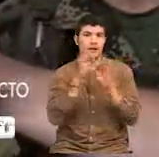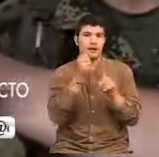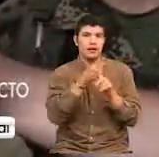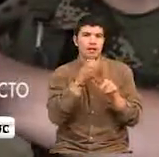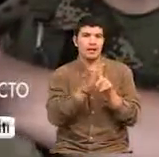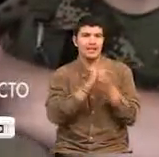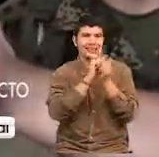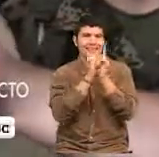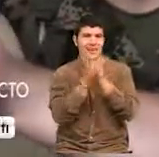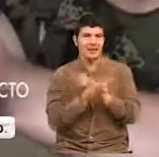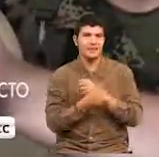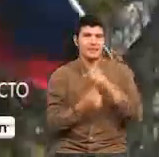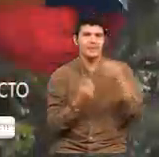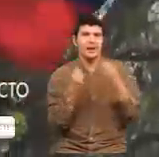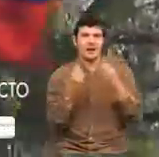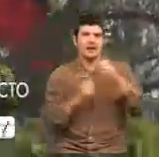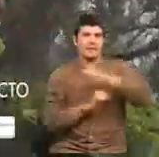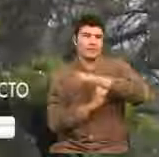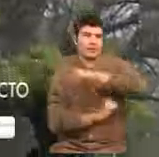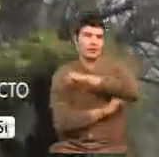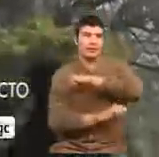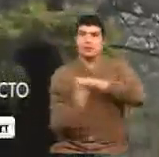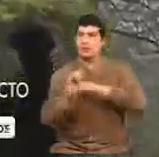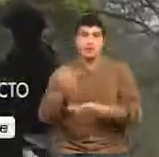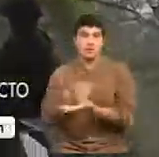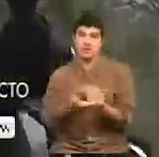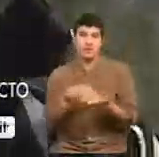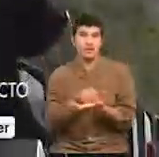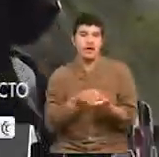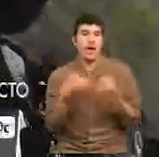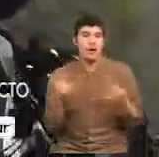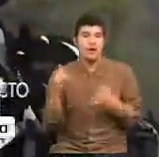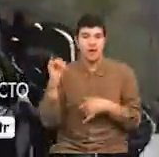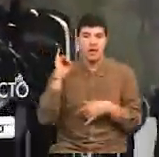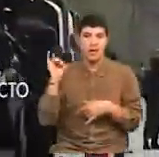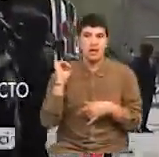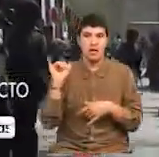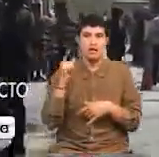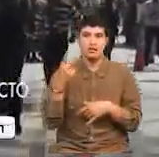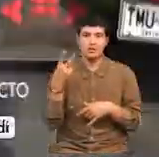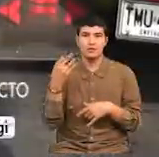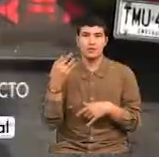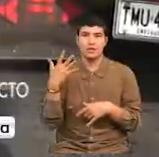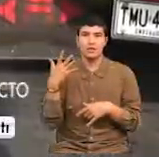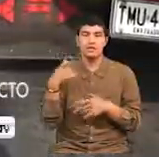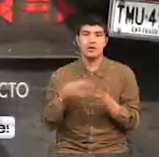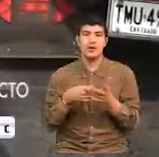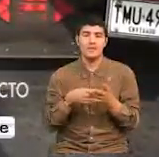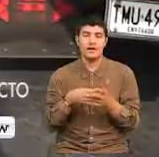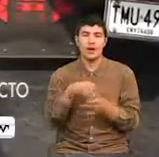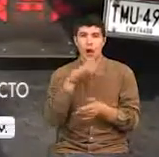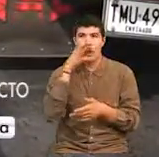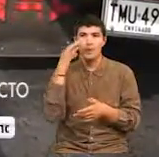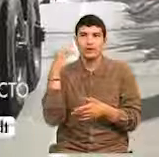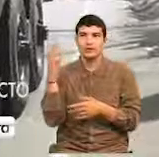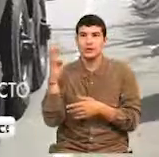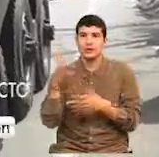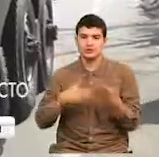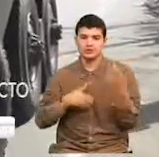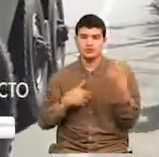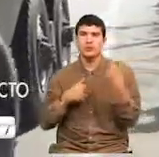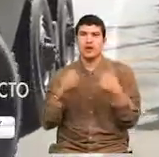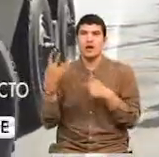una transformación para fortalecer, no para debilitar, indicando que el actual ejército, que cuenta con 235 mil hombres y 8 armas, ahora tendrá